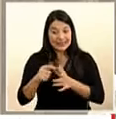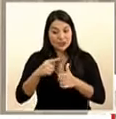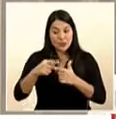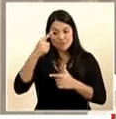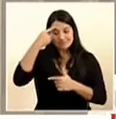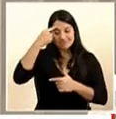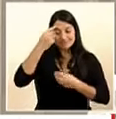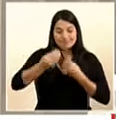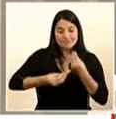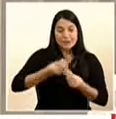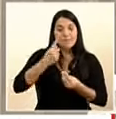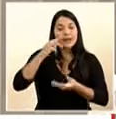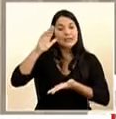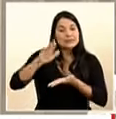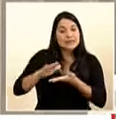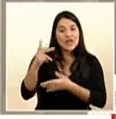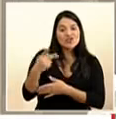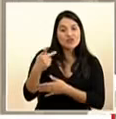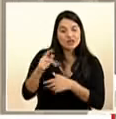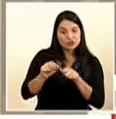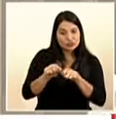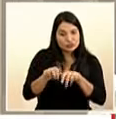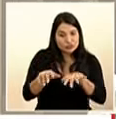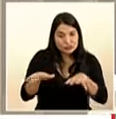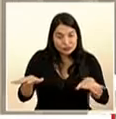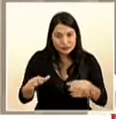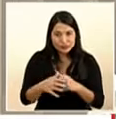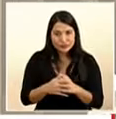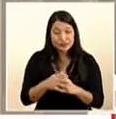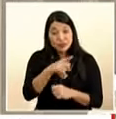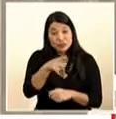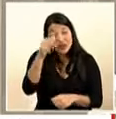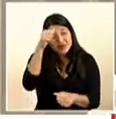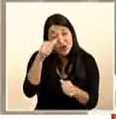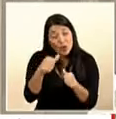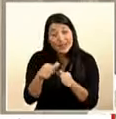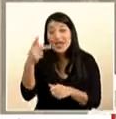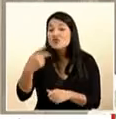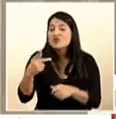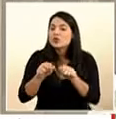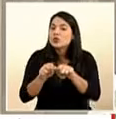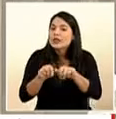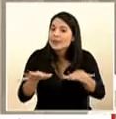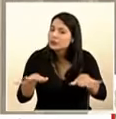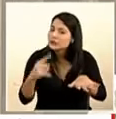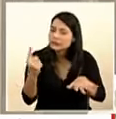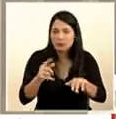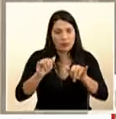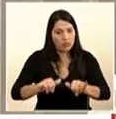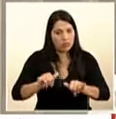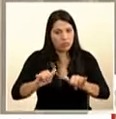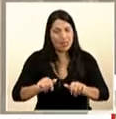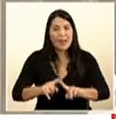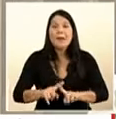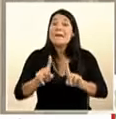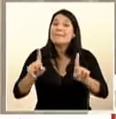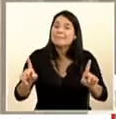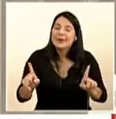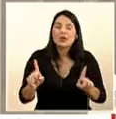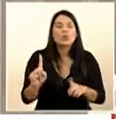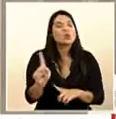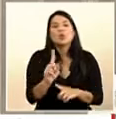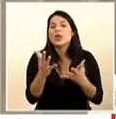el riesgo de transmisión y sobre todo de transmisiones simultáneas recordemos que el riesgo de transmisión no se va a eliminar nunca pero lo que buscamos sobre todo no regresar después